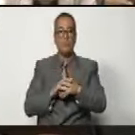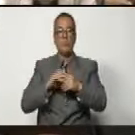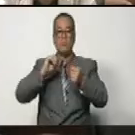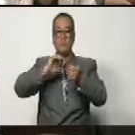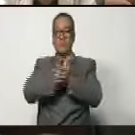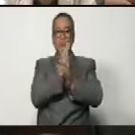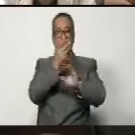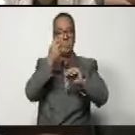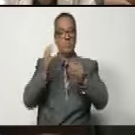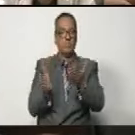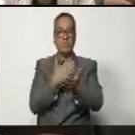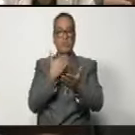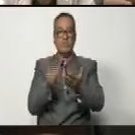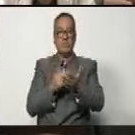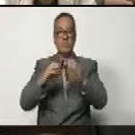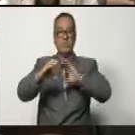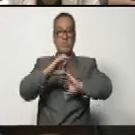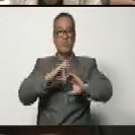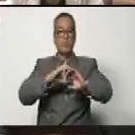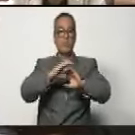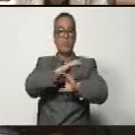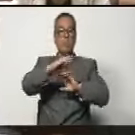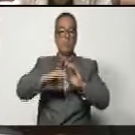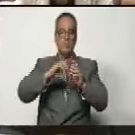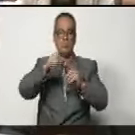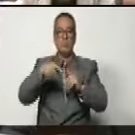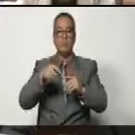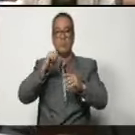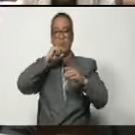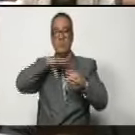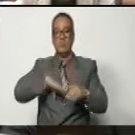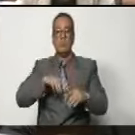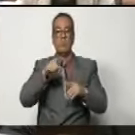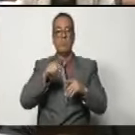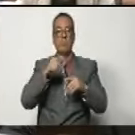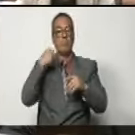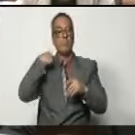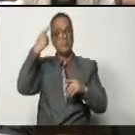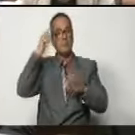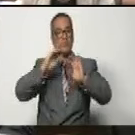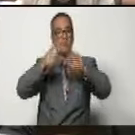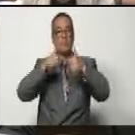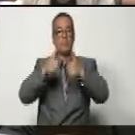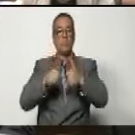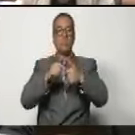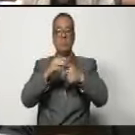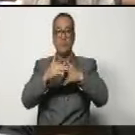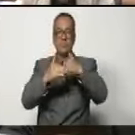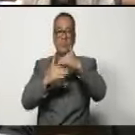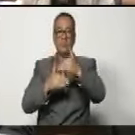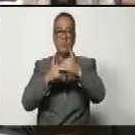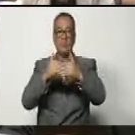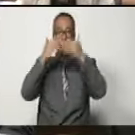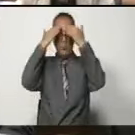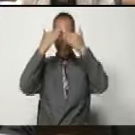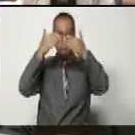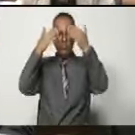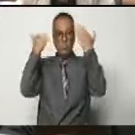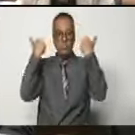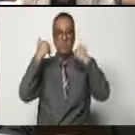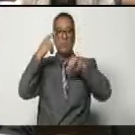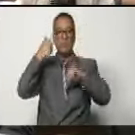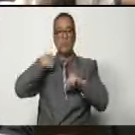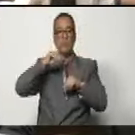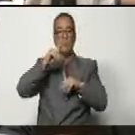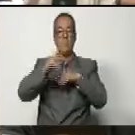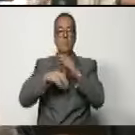destruyen sus libros, su cultura y su historia. Entonces la nación comienza lentamente a olvidar lo que es